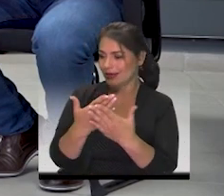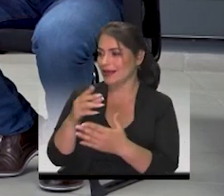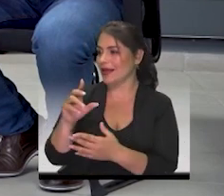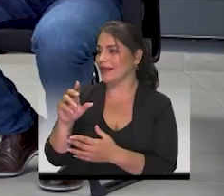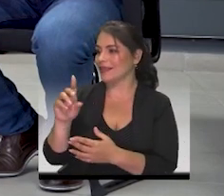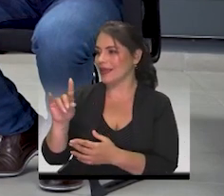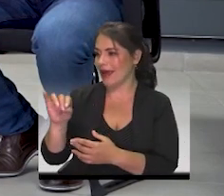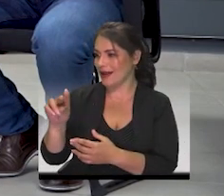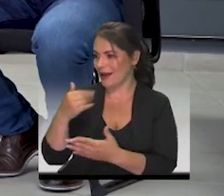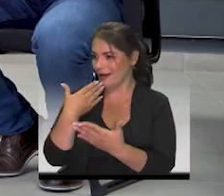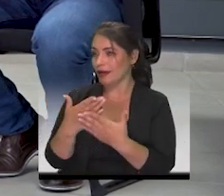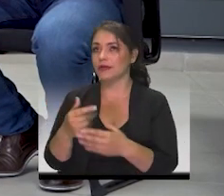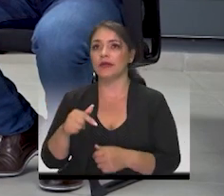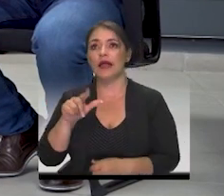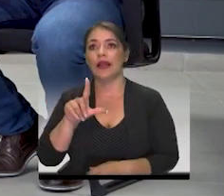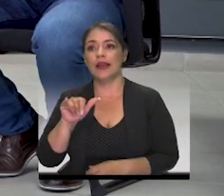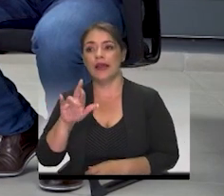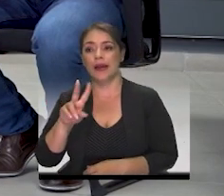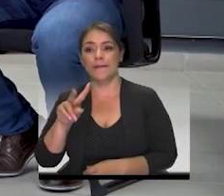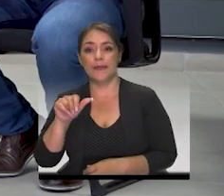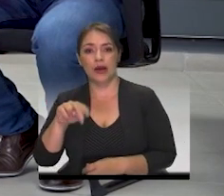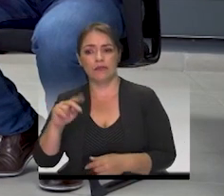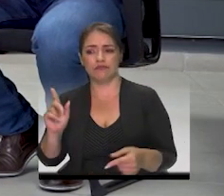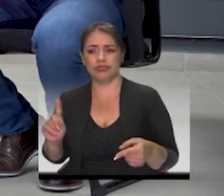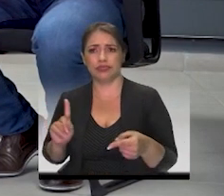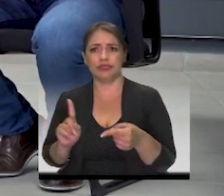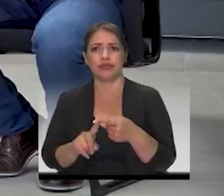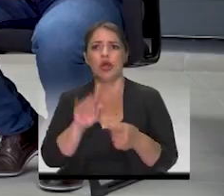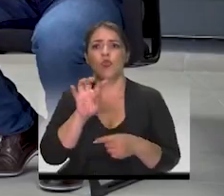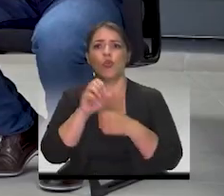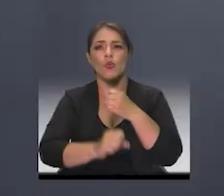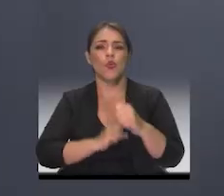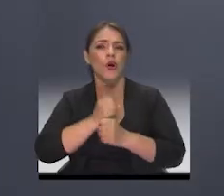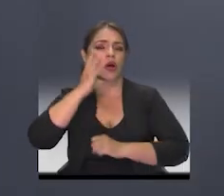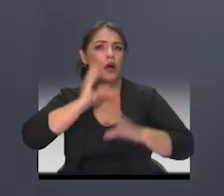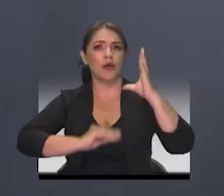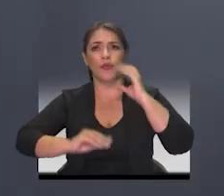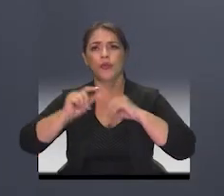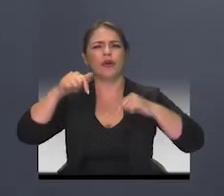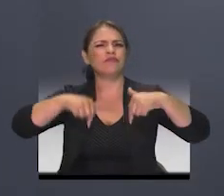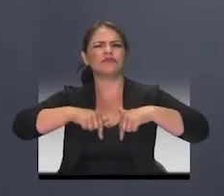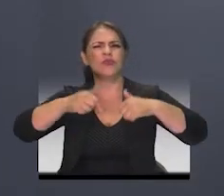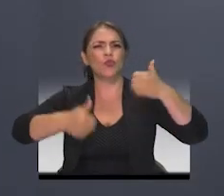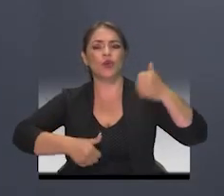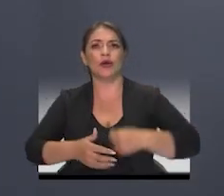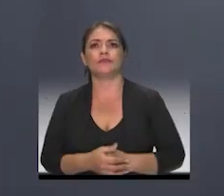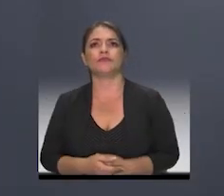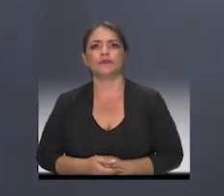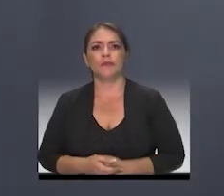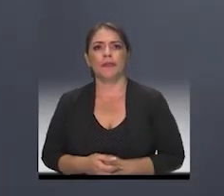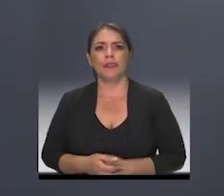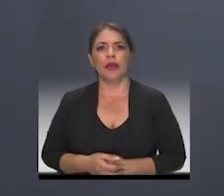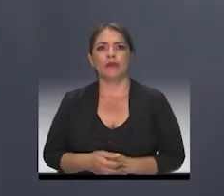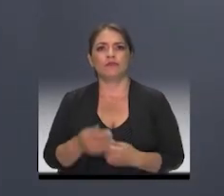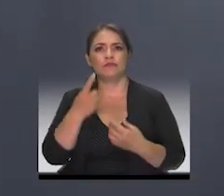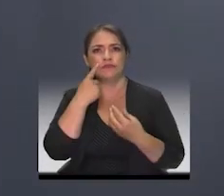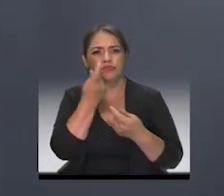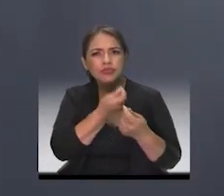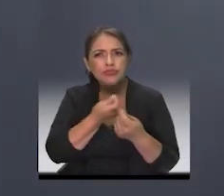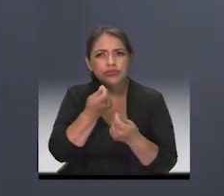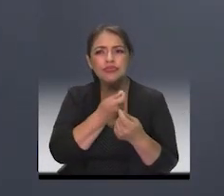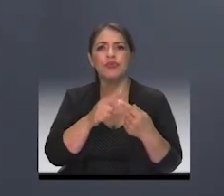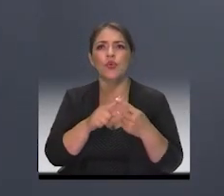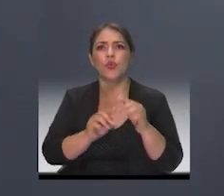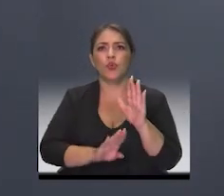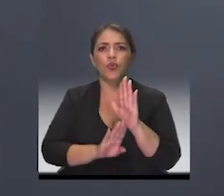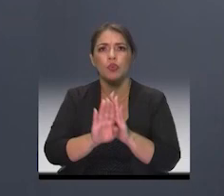una compañía con más de 9 años de experiencia. Nosotros somos especialistas en el diseño, el desarrollo y la fabricación